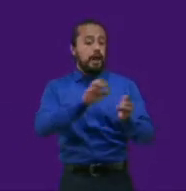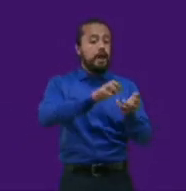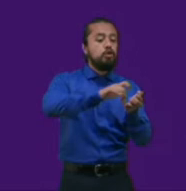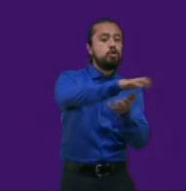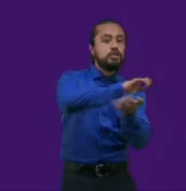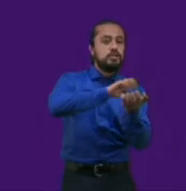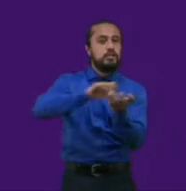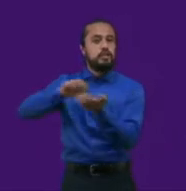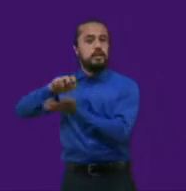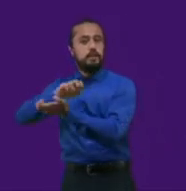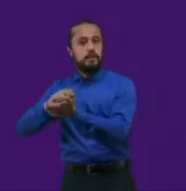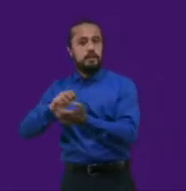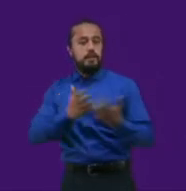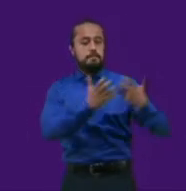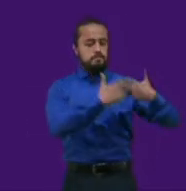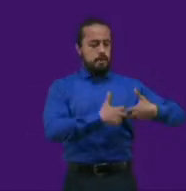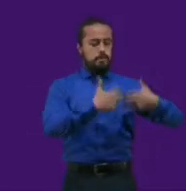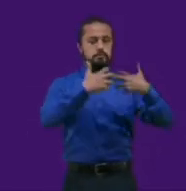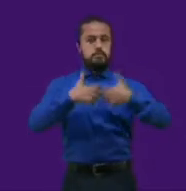emprendimiento